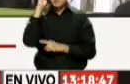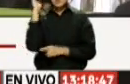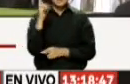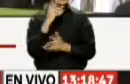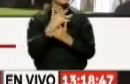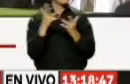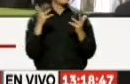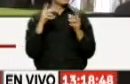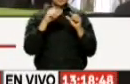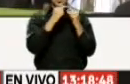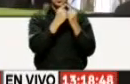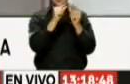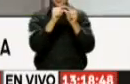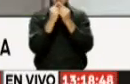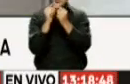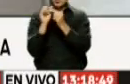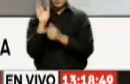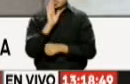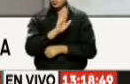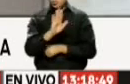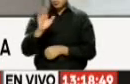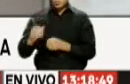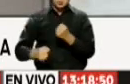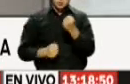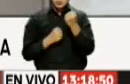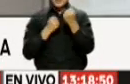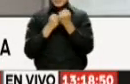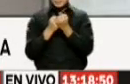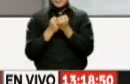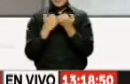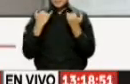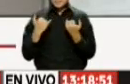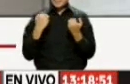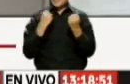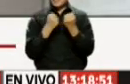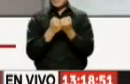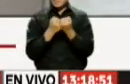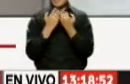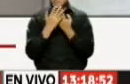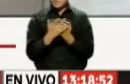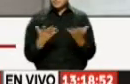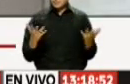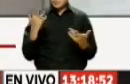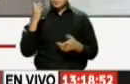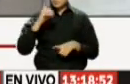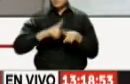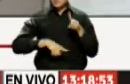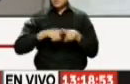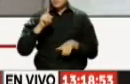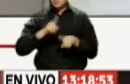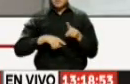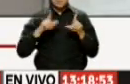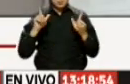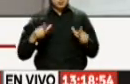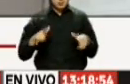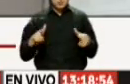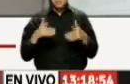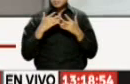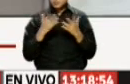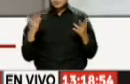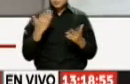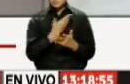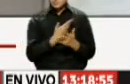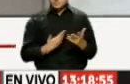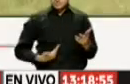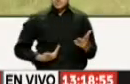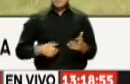las nacionalidades. Y ese apoyo que nos ha venido dando el compañero Lenín Moreno, nuestro presidente